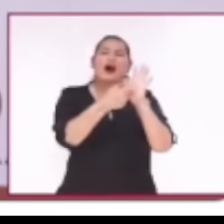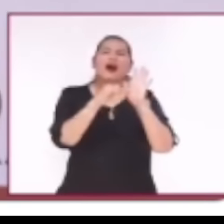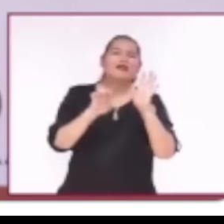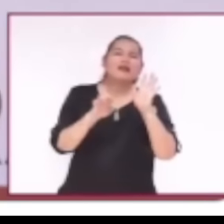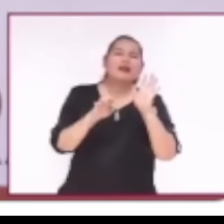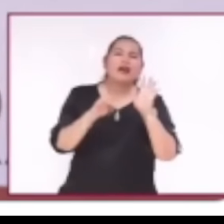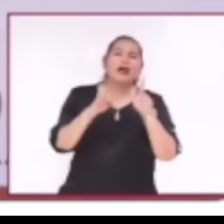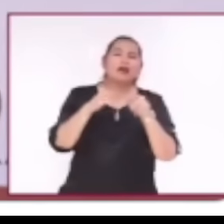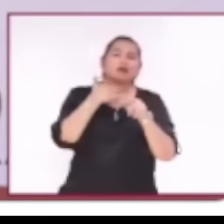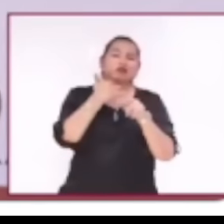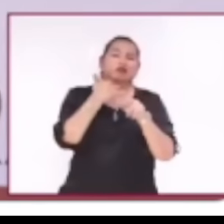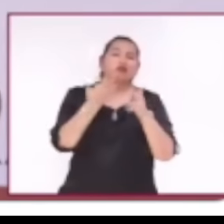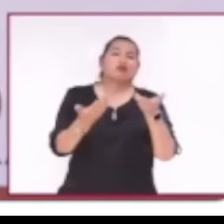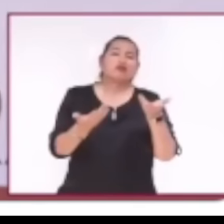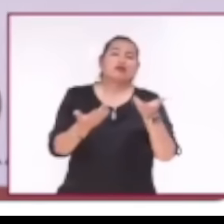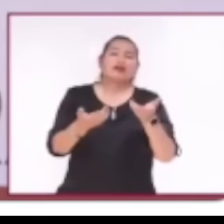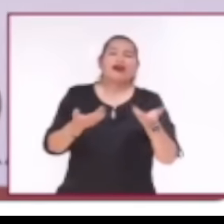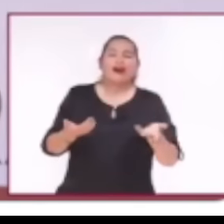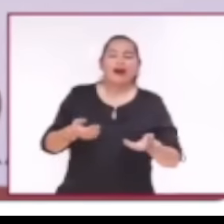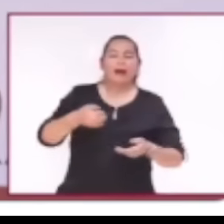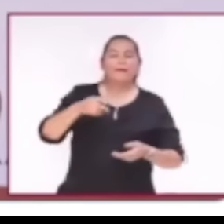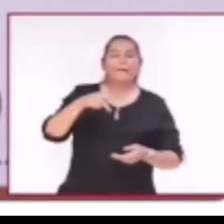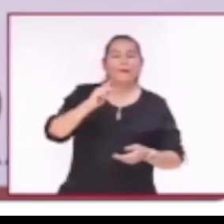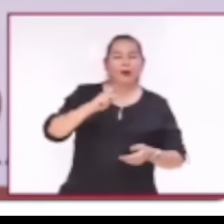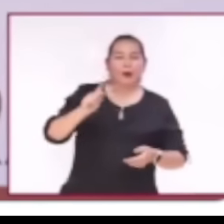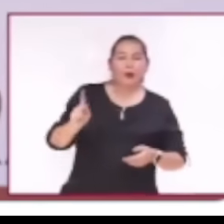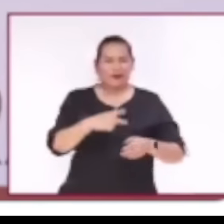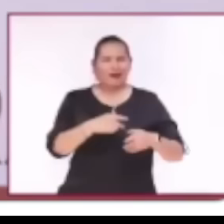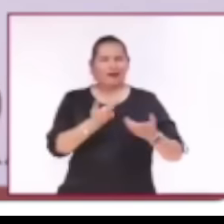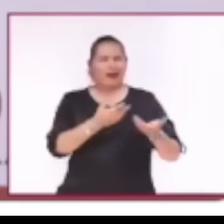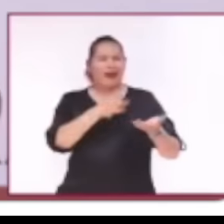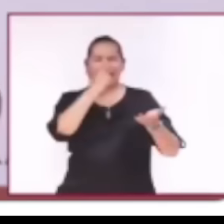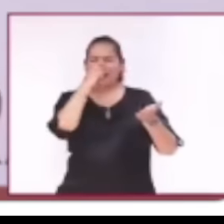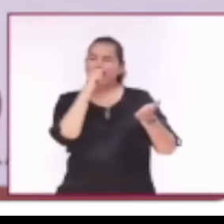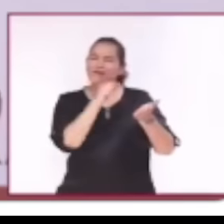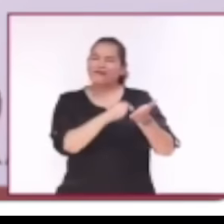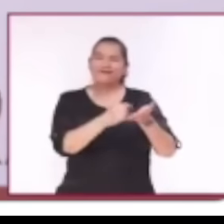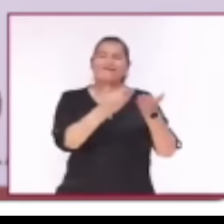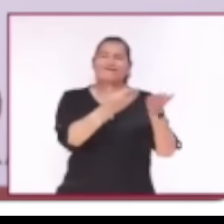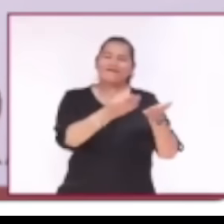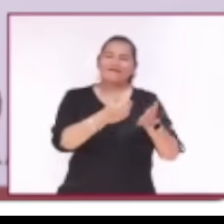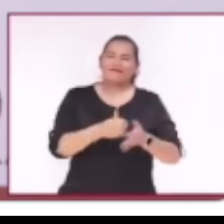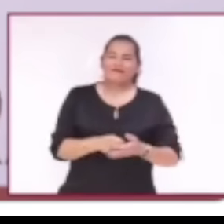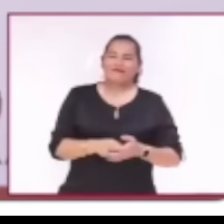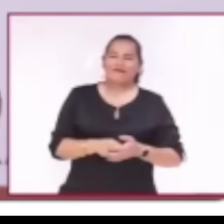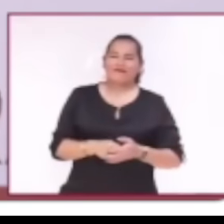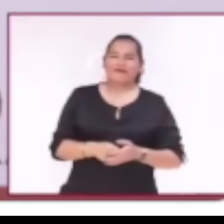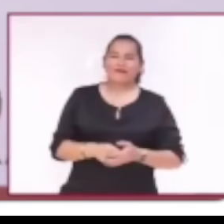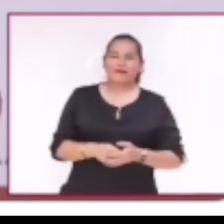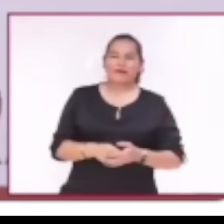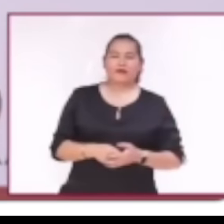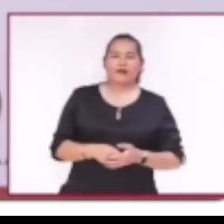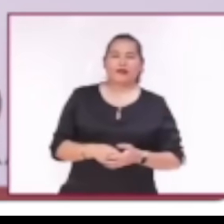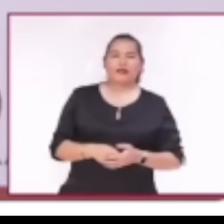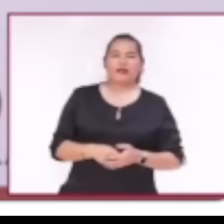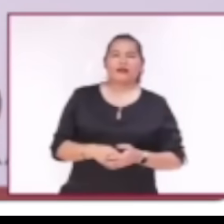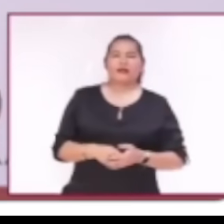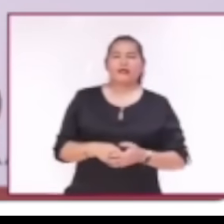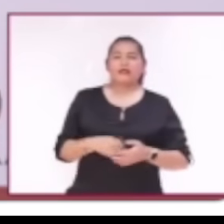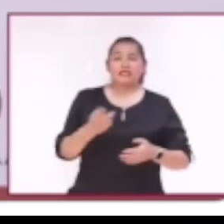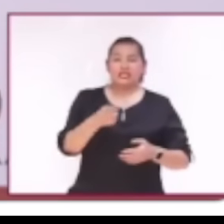pasa es que el pueblo de México ya no les cree ellos Si llegan ustedes creen que van a defender los